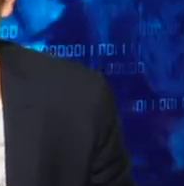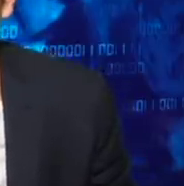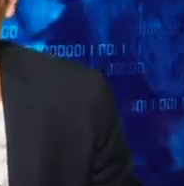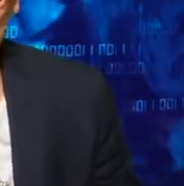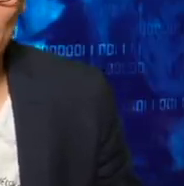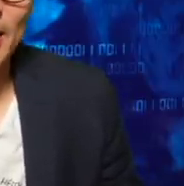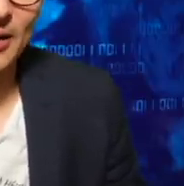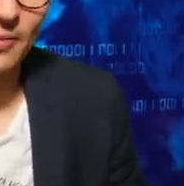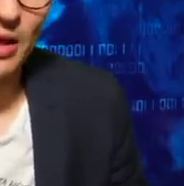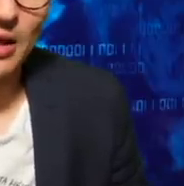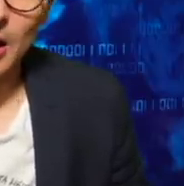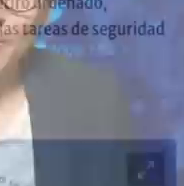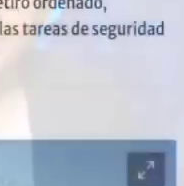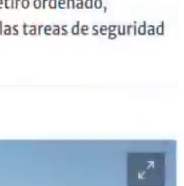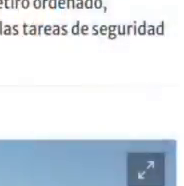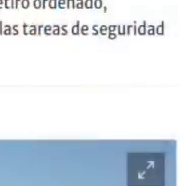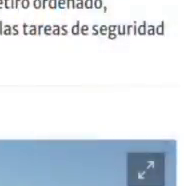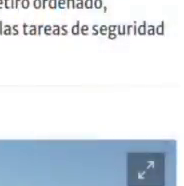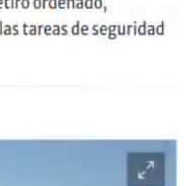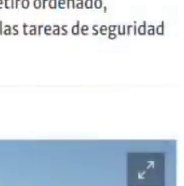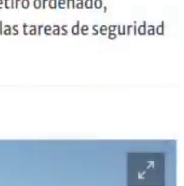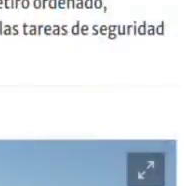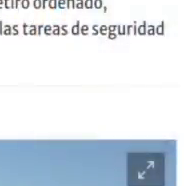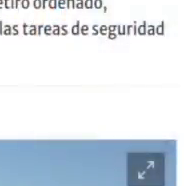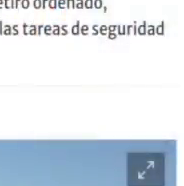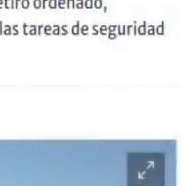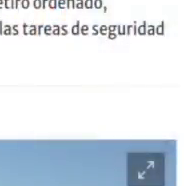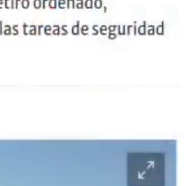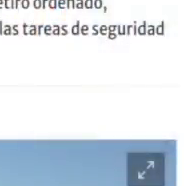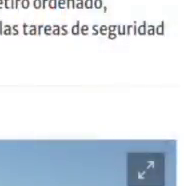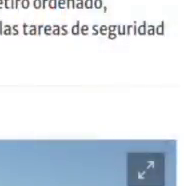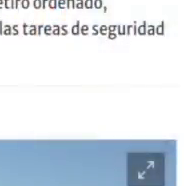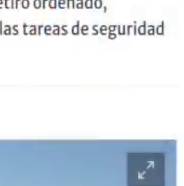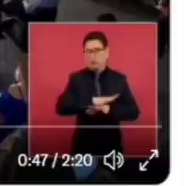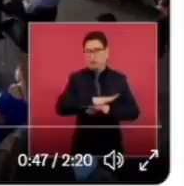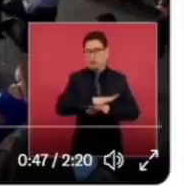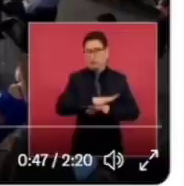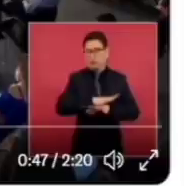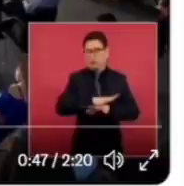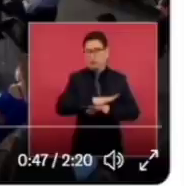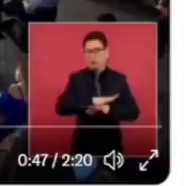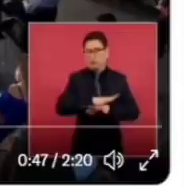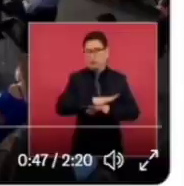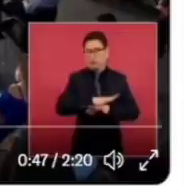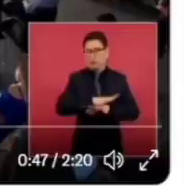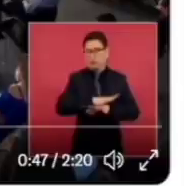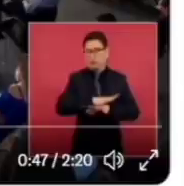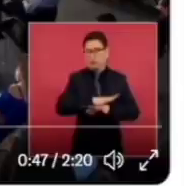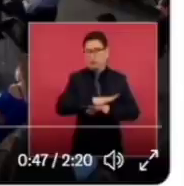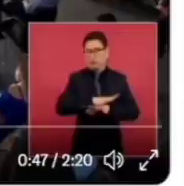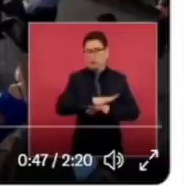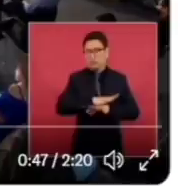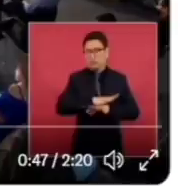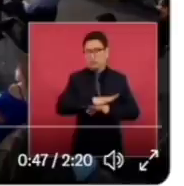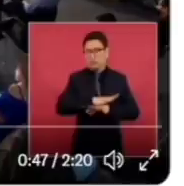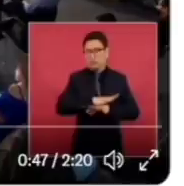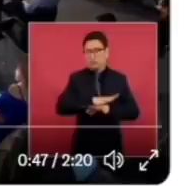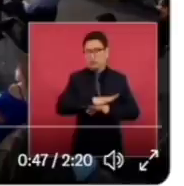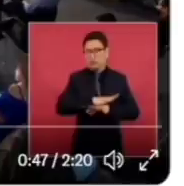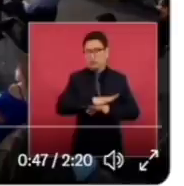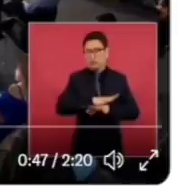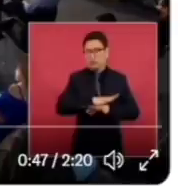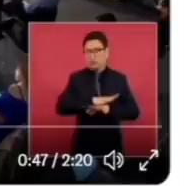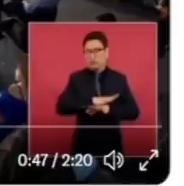se pongan a bailar amigas y amigos llegamos al final de este vídeo por cierto que bien baila lito moreno es ese